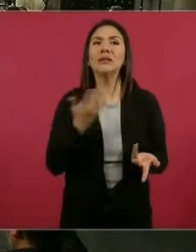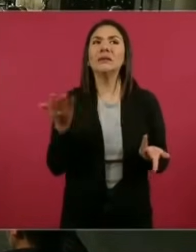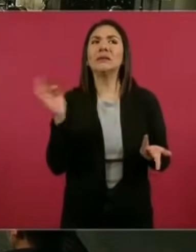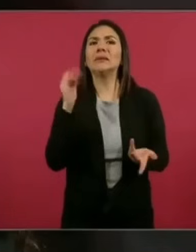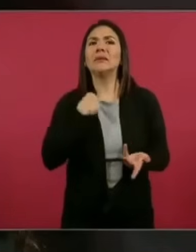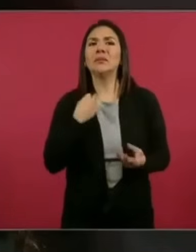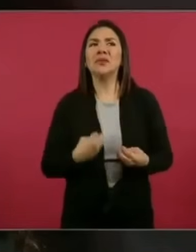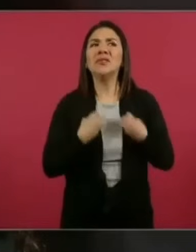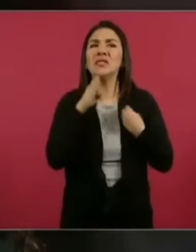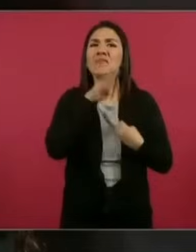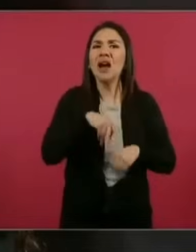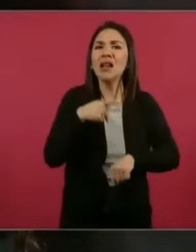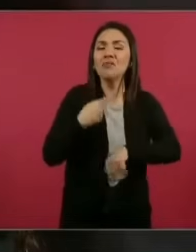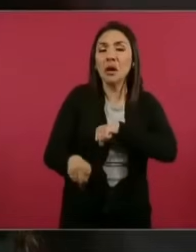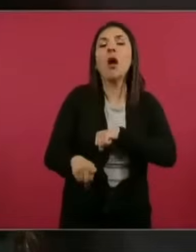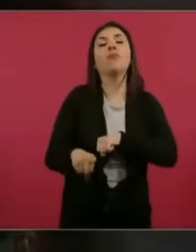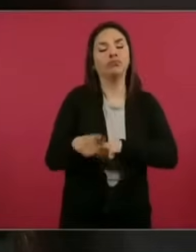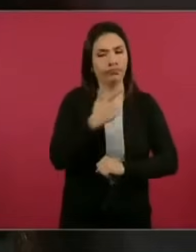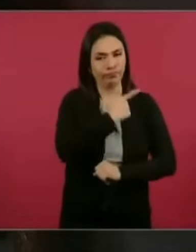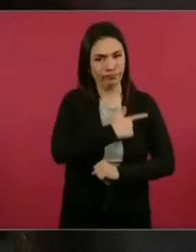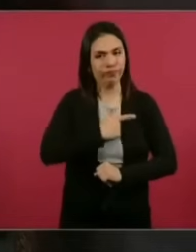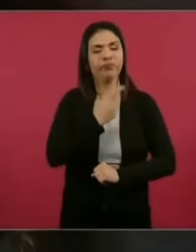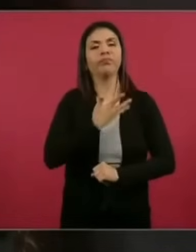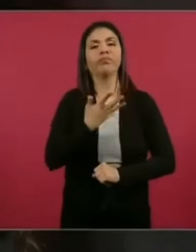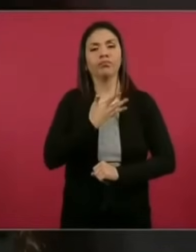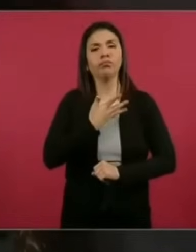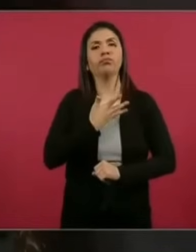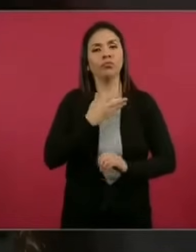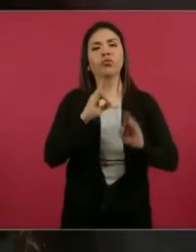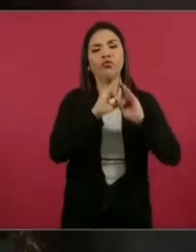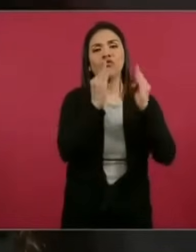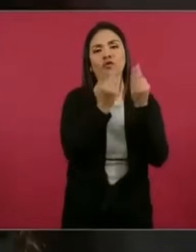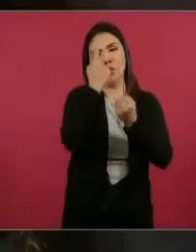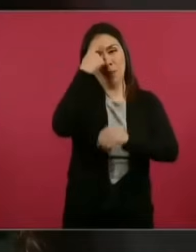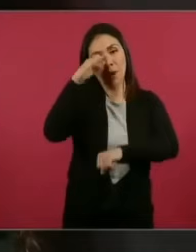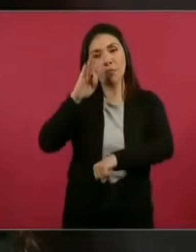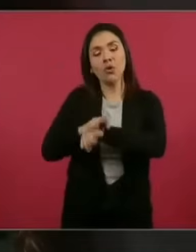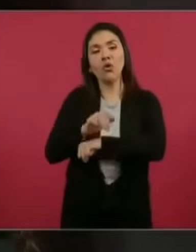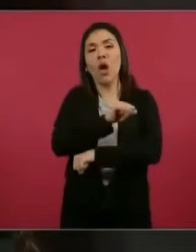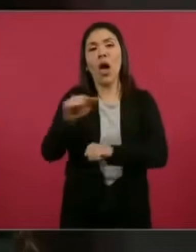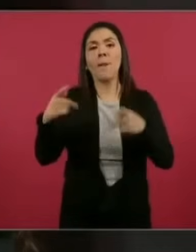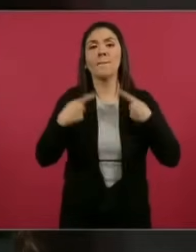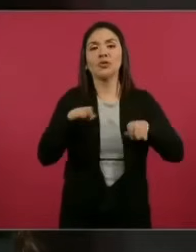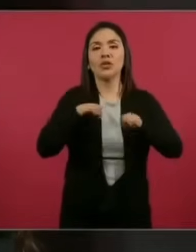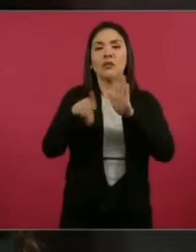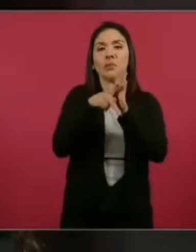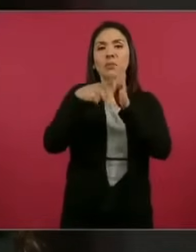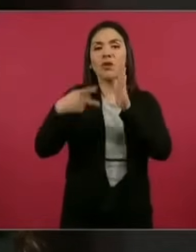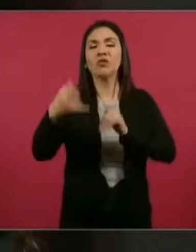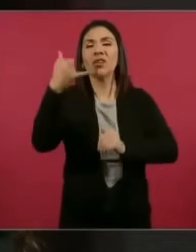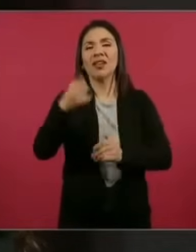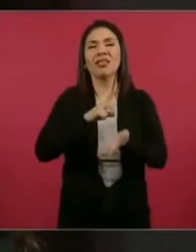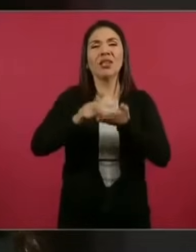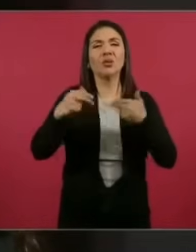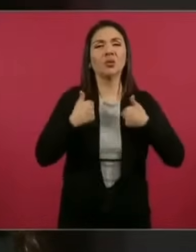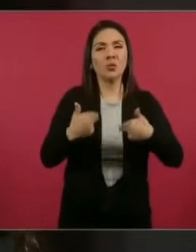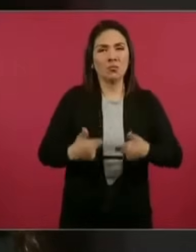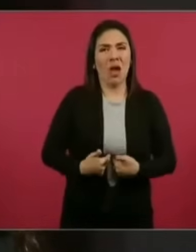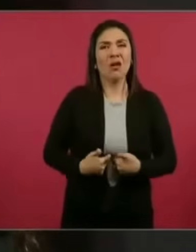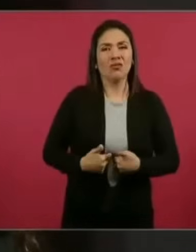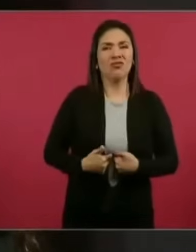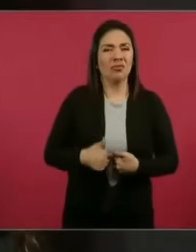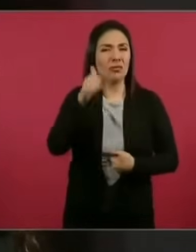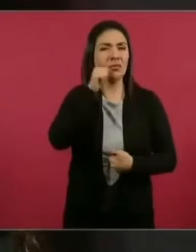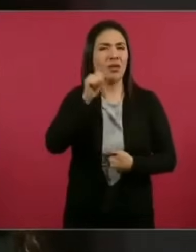en riesgo. Vamos a poner a disposición el mecanismo de protección de periodistas y defensores de derechos humanos